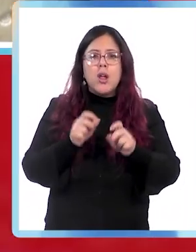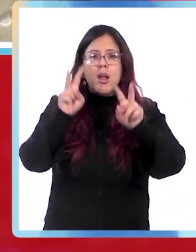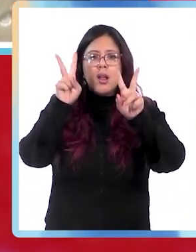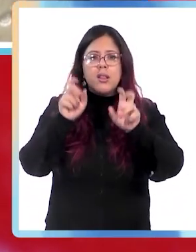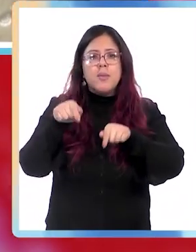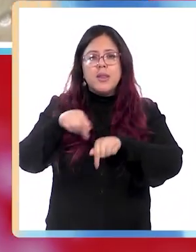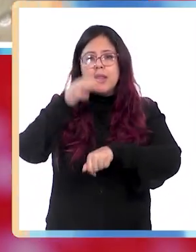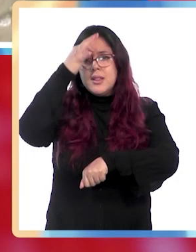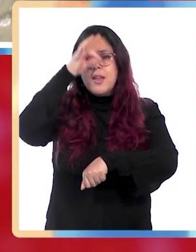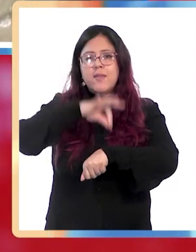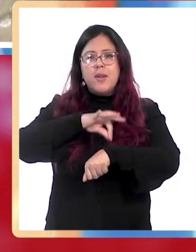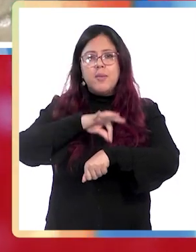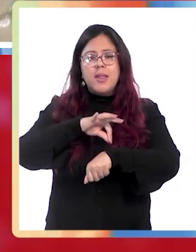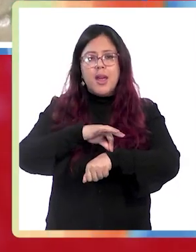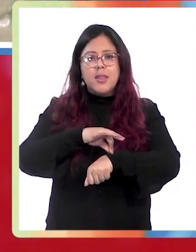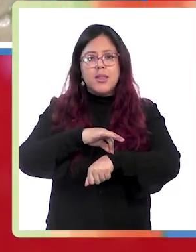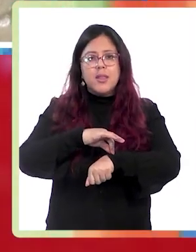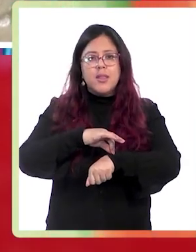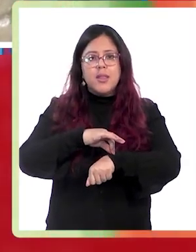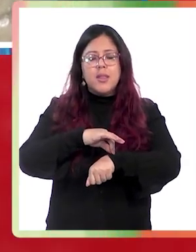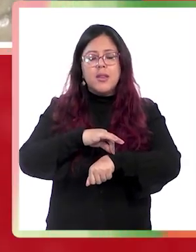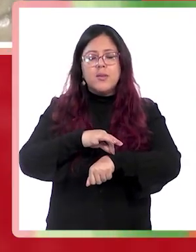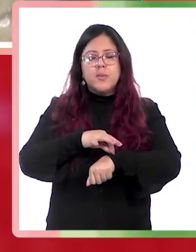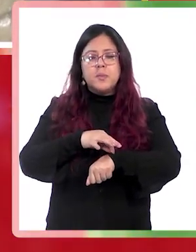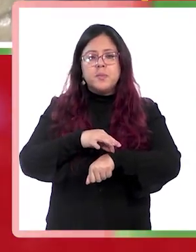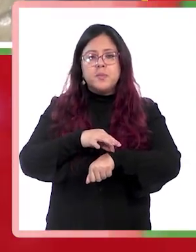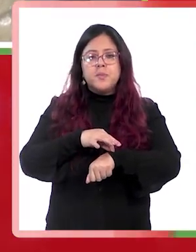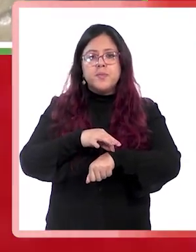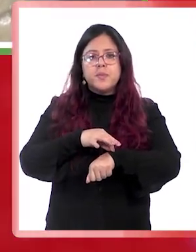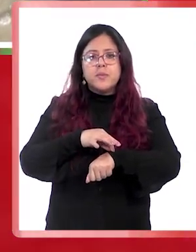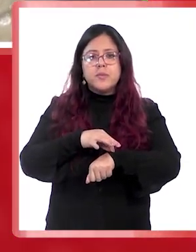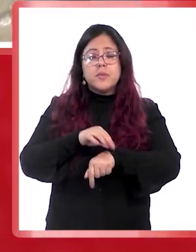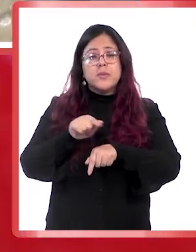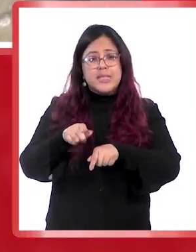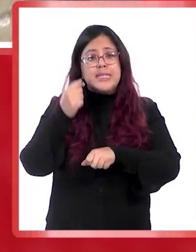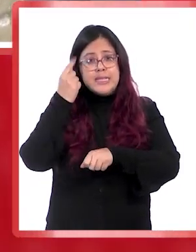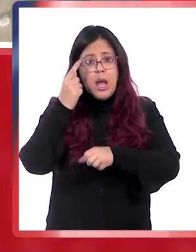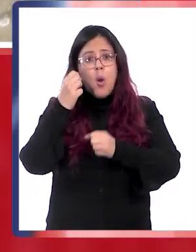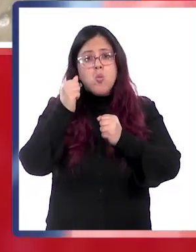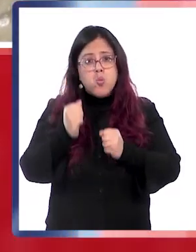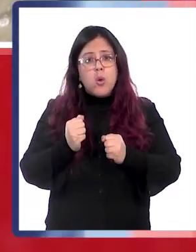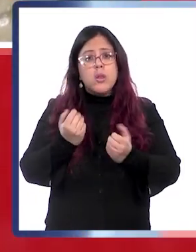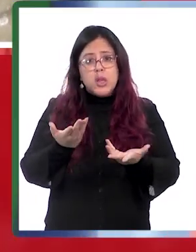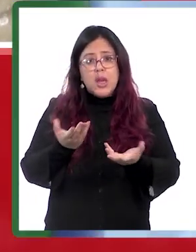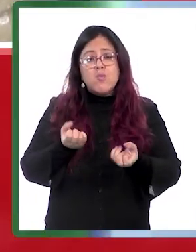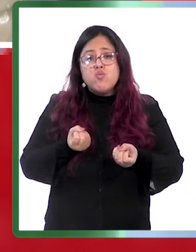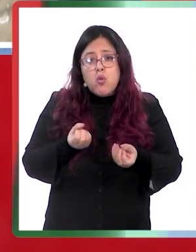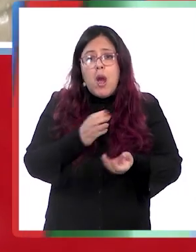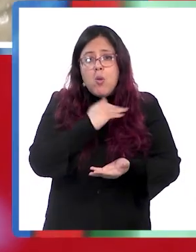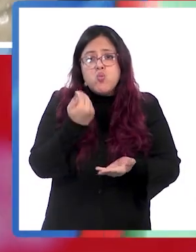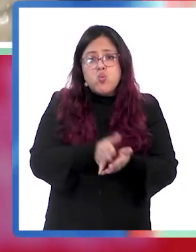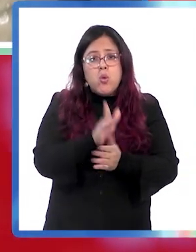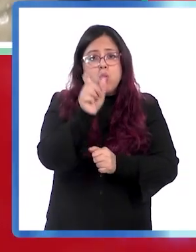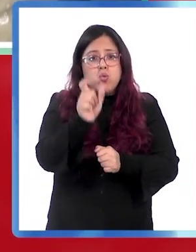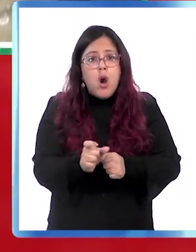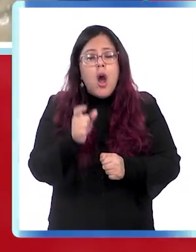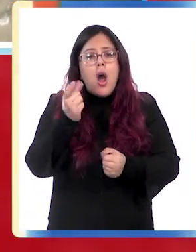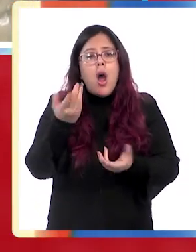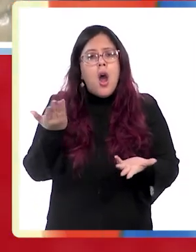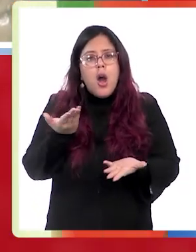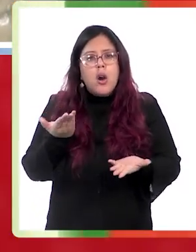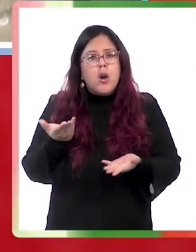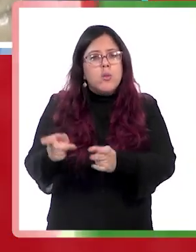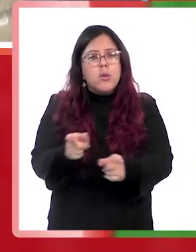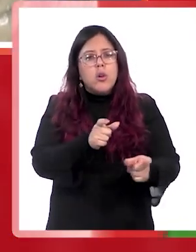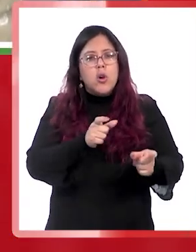esta viruela? Sabemos que puede provocar la muerte de una persona, pero ¿cómo también se